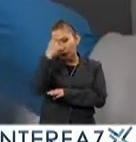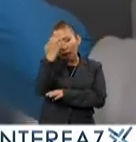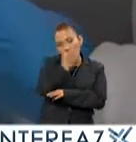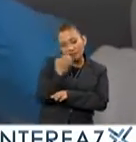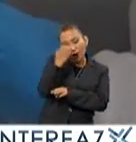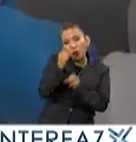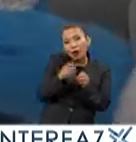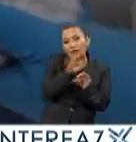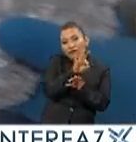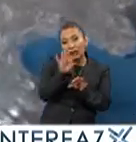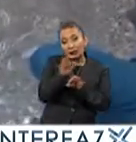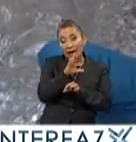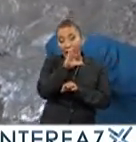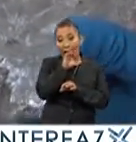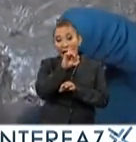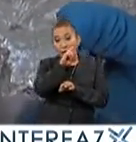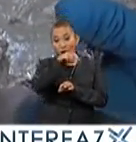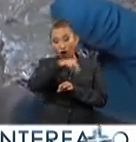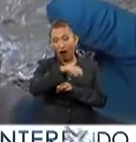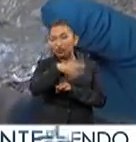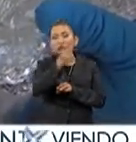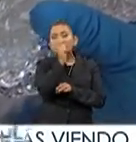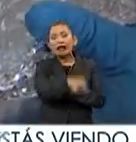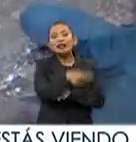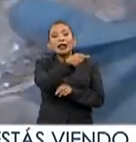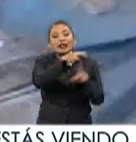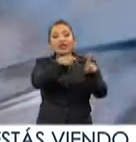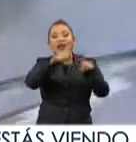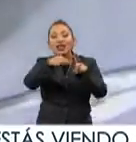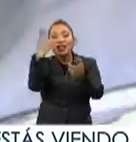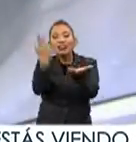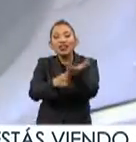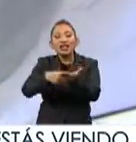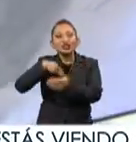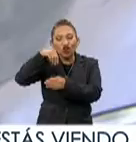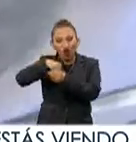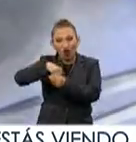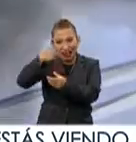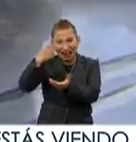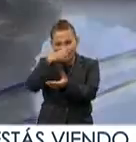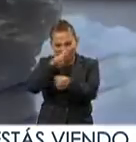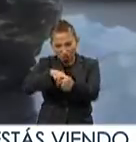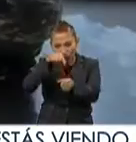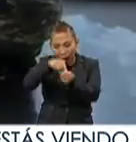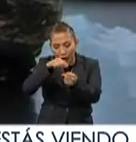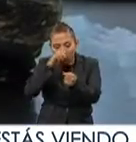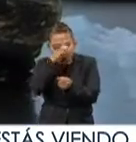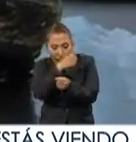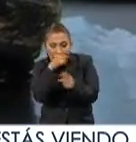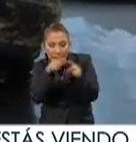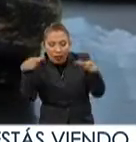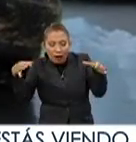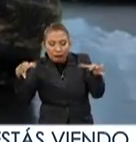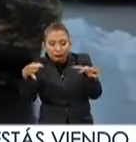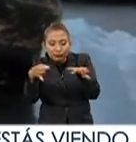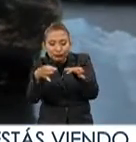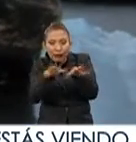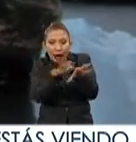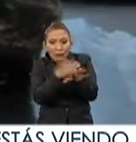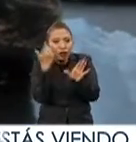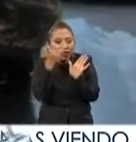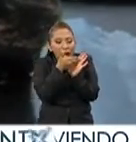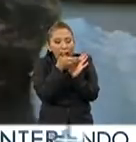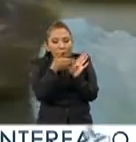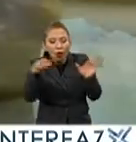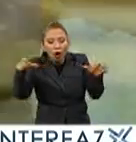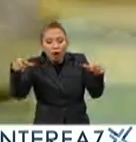principal estudio es del carbono 14, el cual se encuentra en diferentes formas dentro de la naturaleza y se mide dependiendo los cambios que ha tenido con